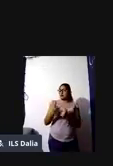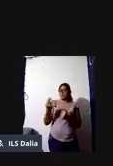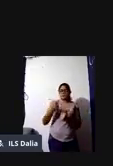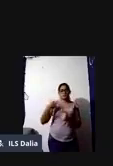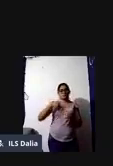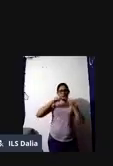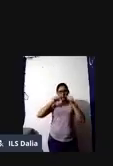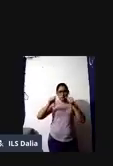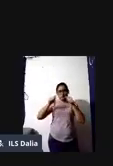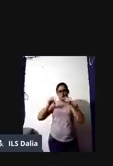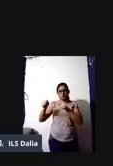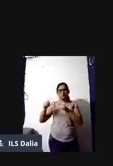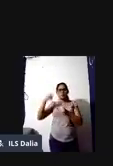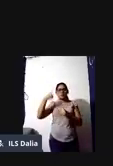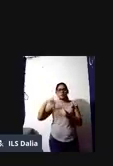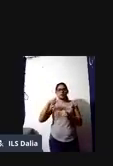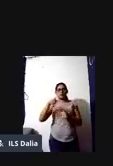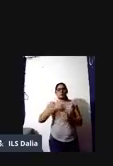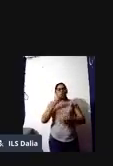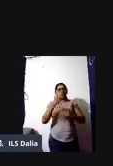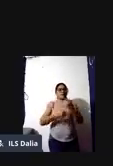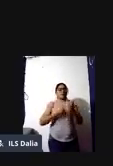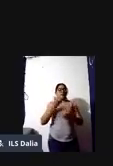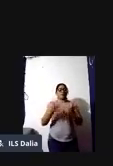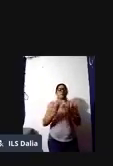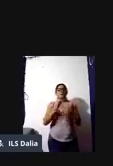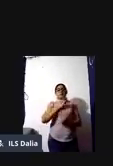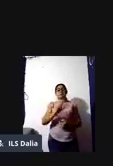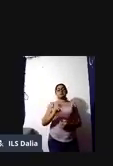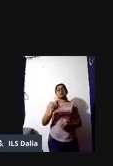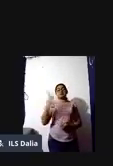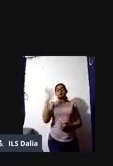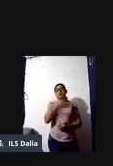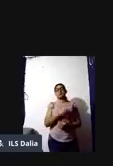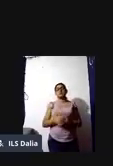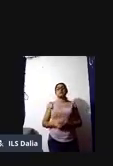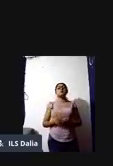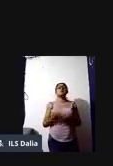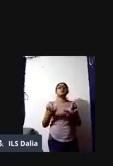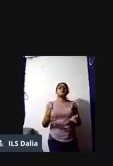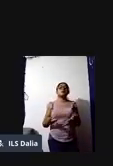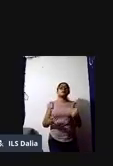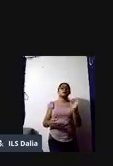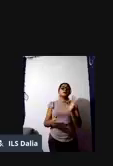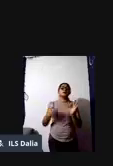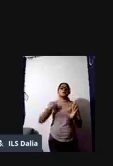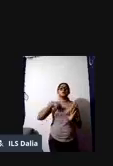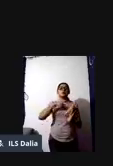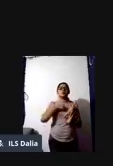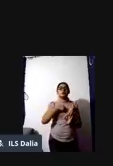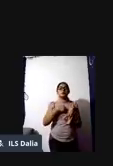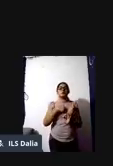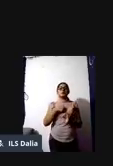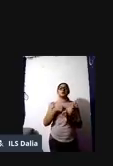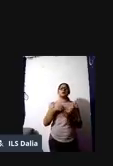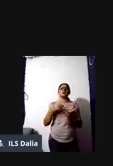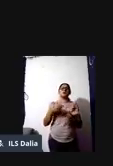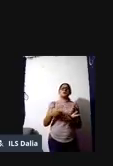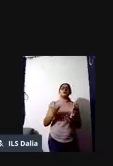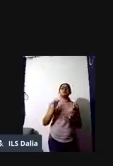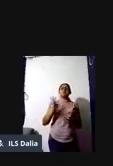para escucharte, ¿sale? Que esa es una cosa bellísima. Si alguna de nosotras y nosotros ya